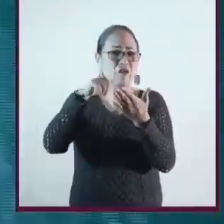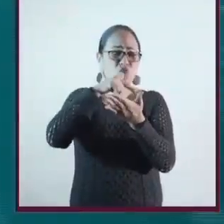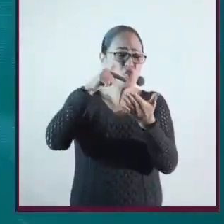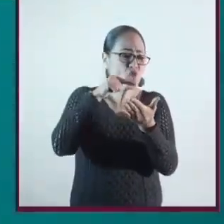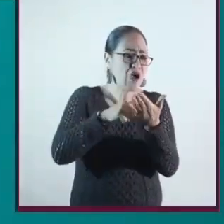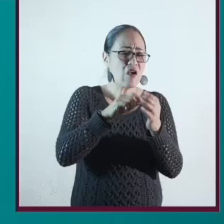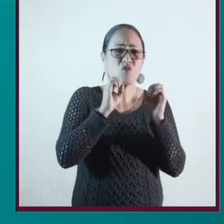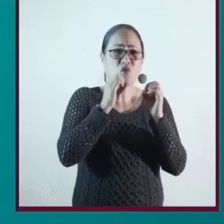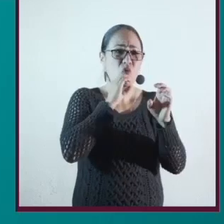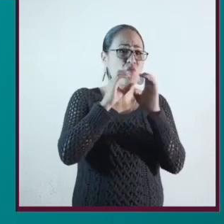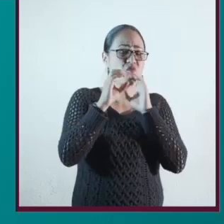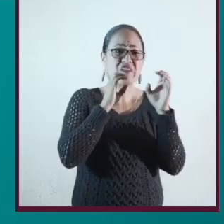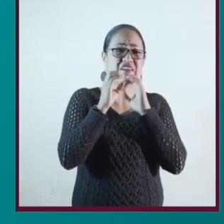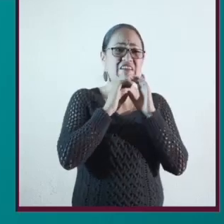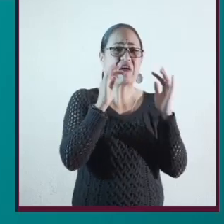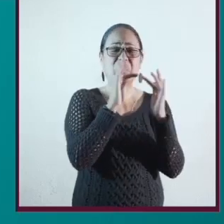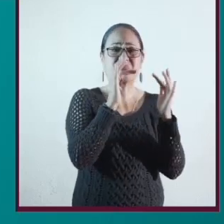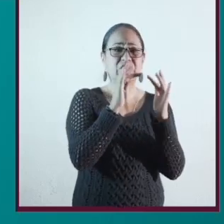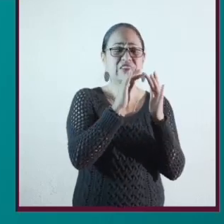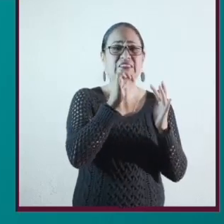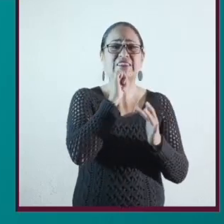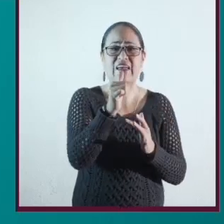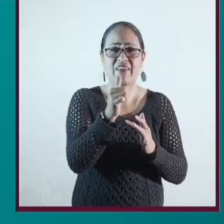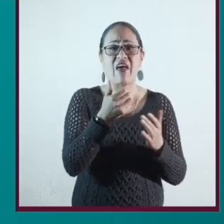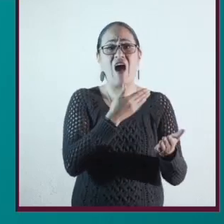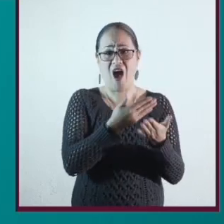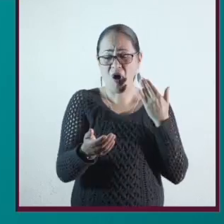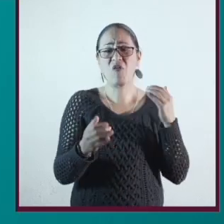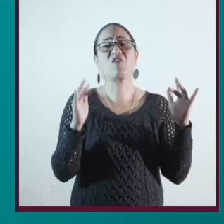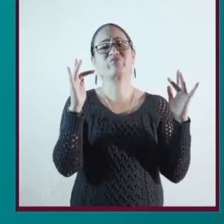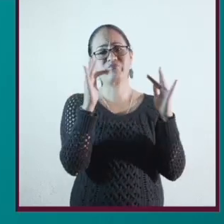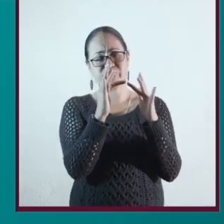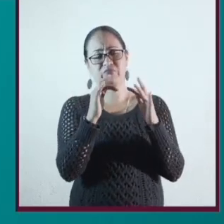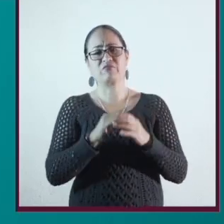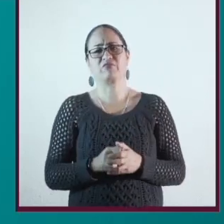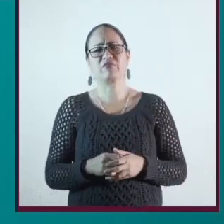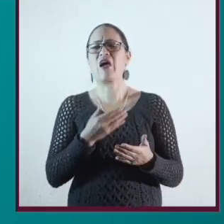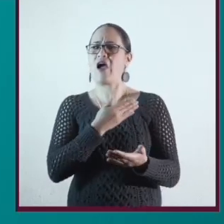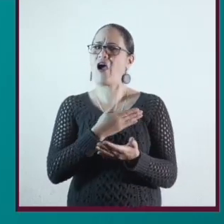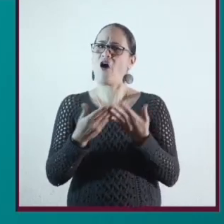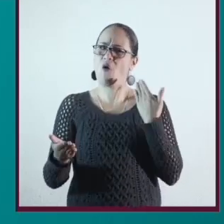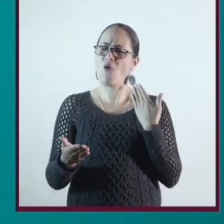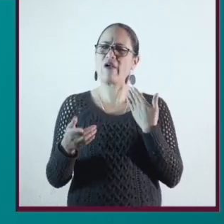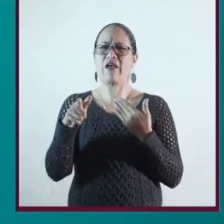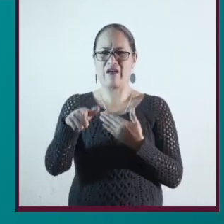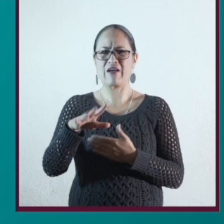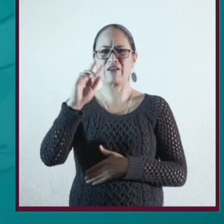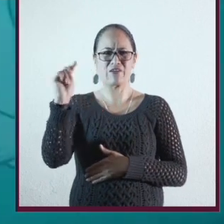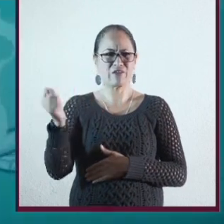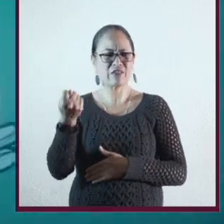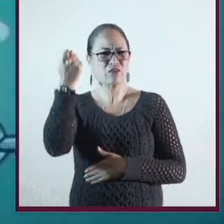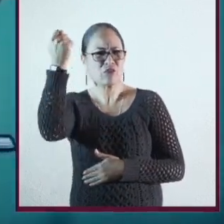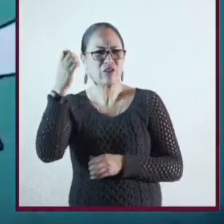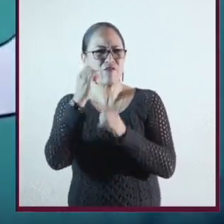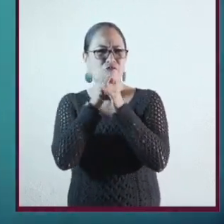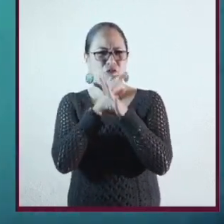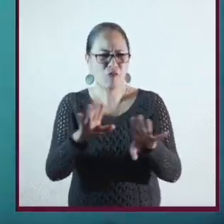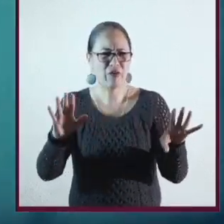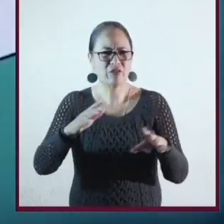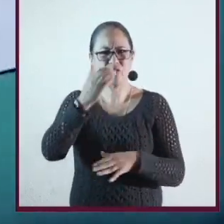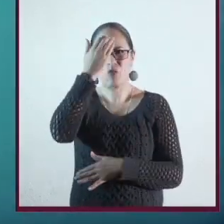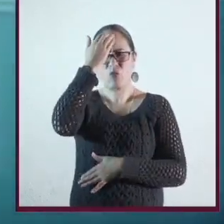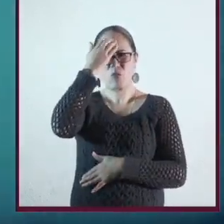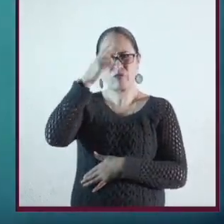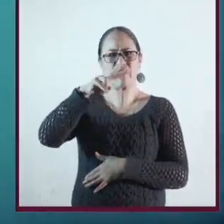incomunicados. ¿Realmente vivimos en plena sociedad de la información y en plena era del conocimiento?